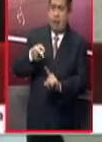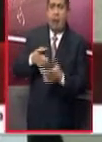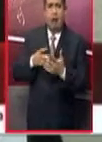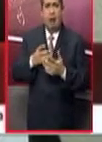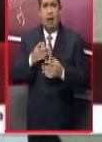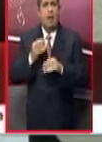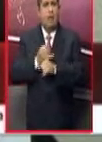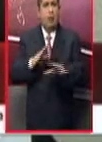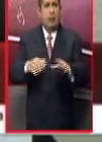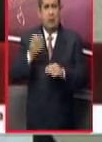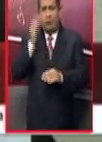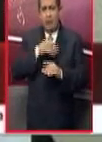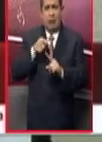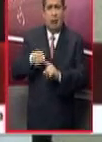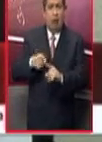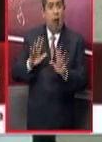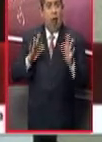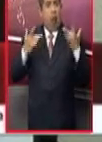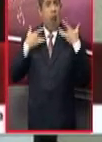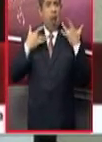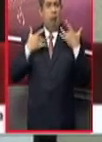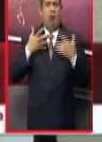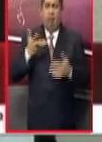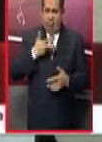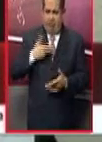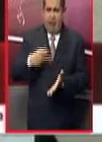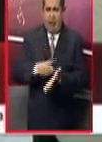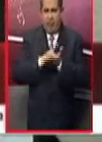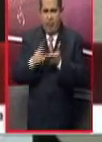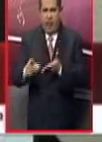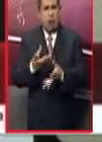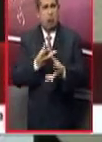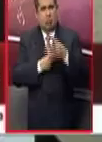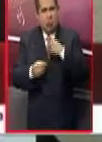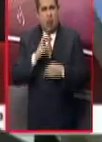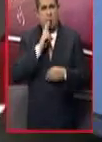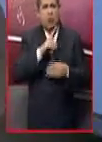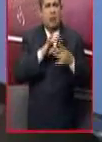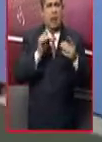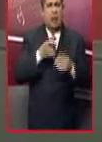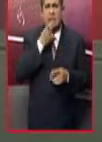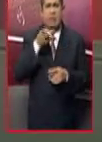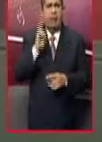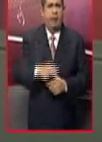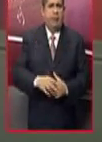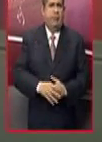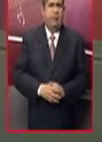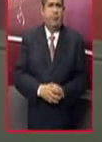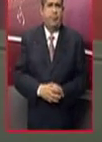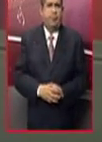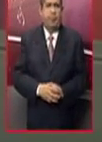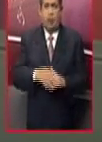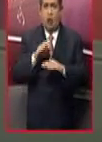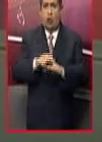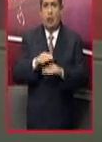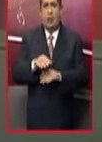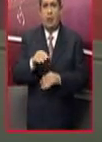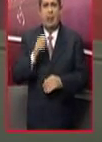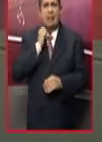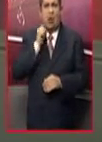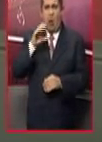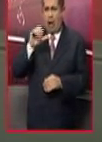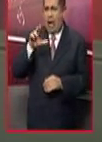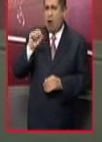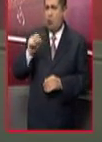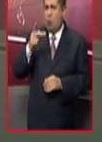con información inexacta, de su derecho a dar una réplica. Al hablar a favor, el senador Carlos Puentes Salas